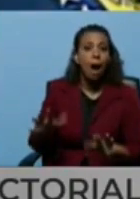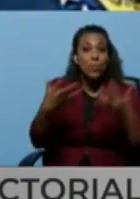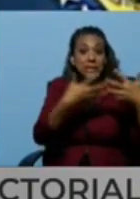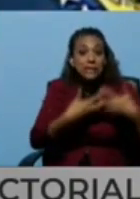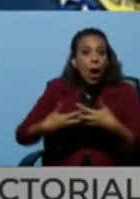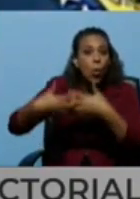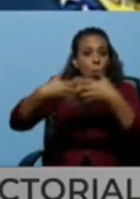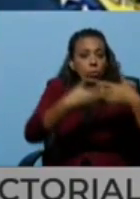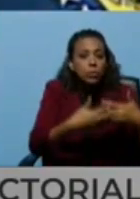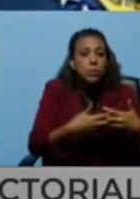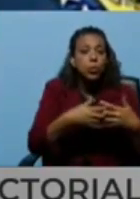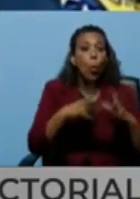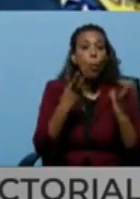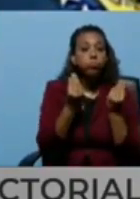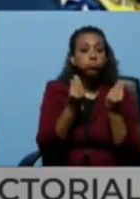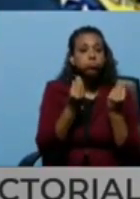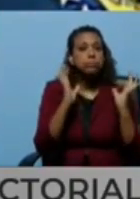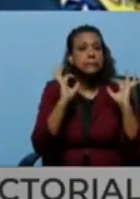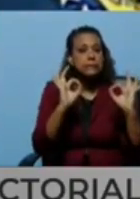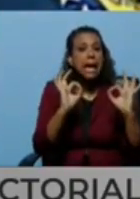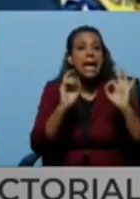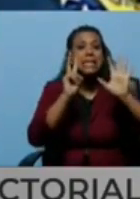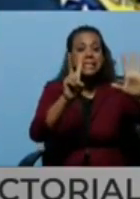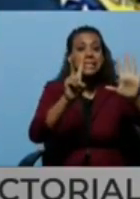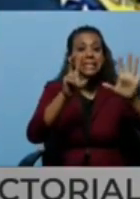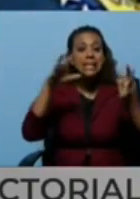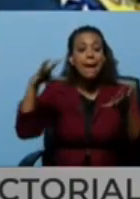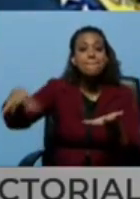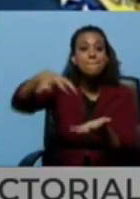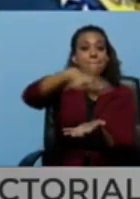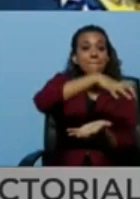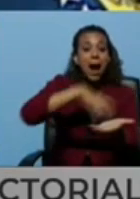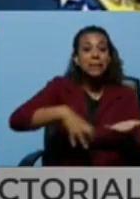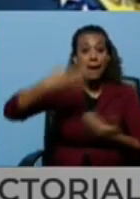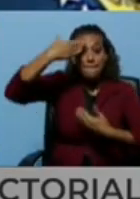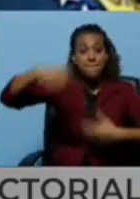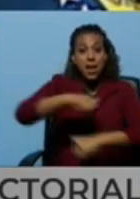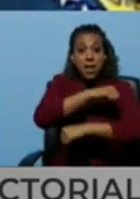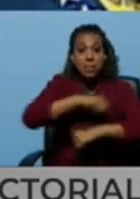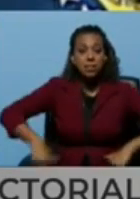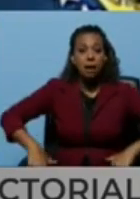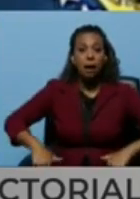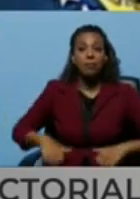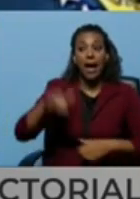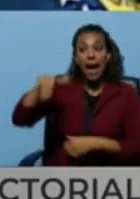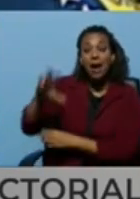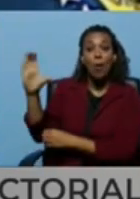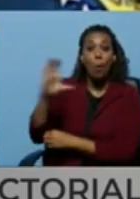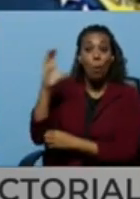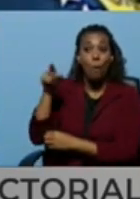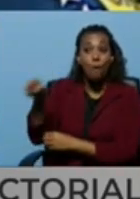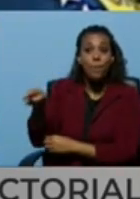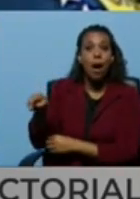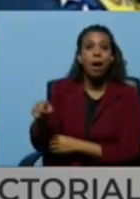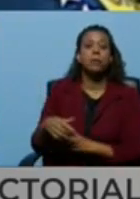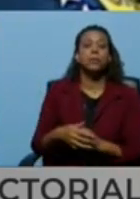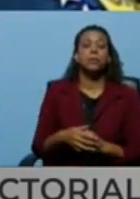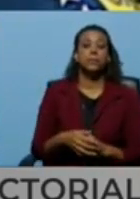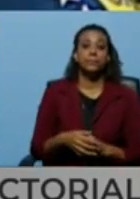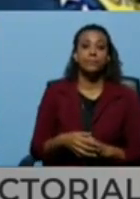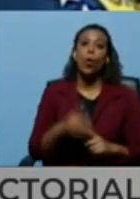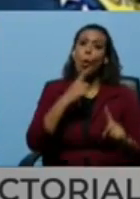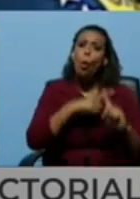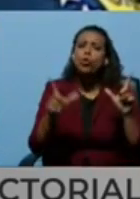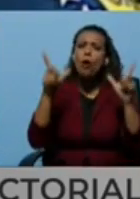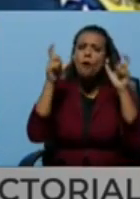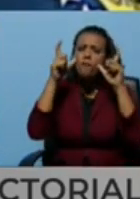Unidos, recuerden que tiene 7 bases militares, al menos en Estados Unidos, en Colombia, perdón. Pásame otra foto, si tenemos otra